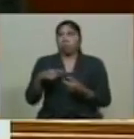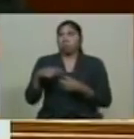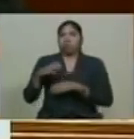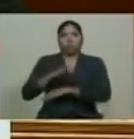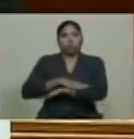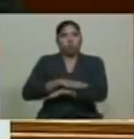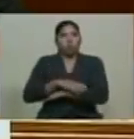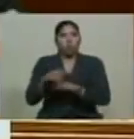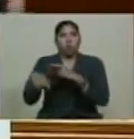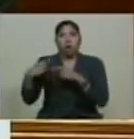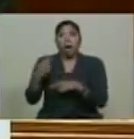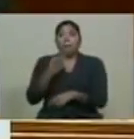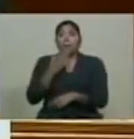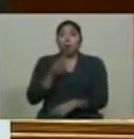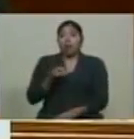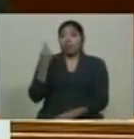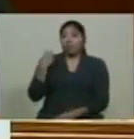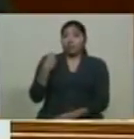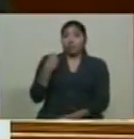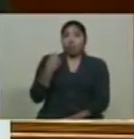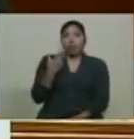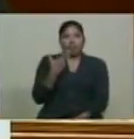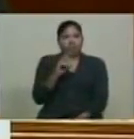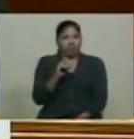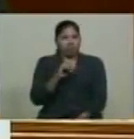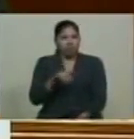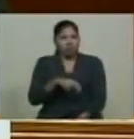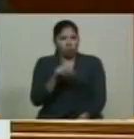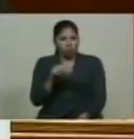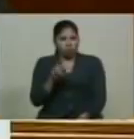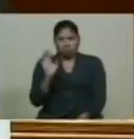Porque ayer, el 30 de junio, ¿no fue? 30 de junio.